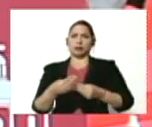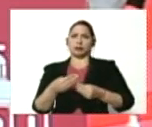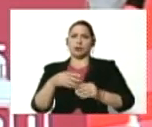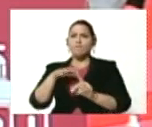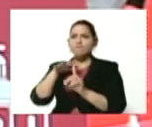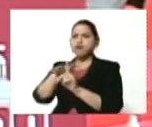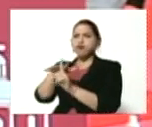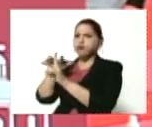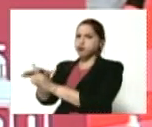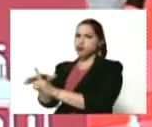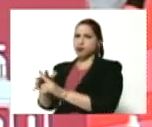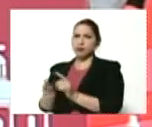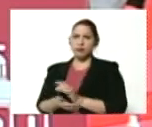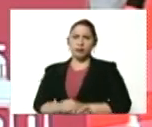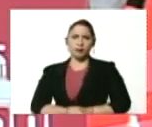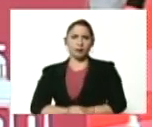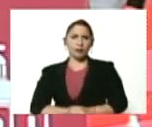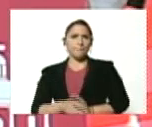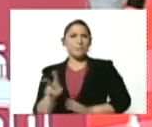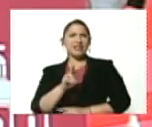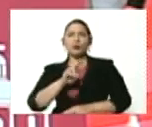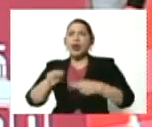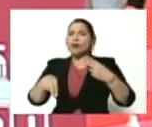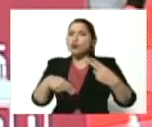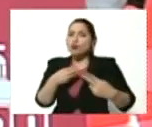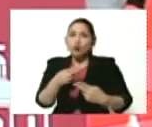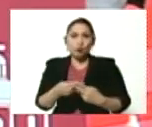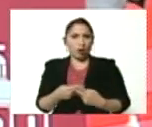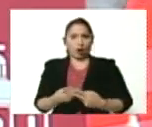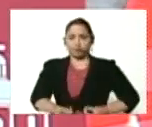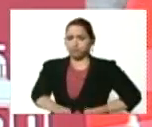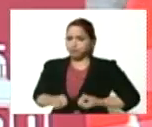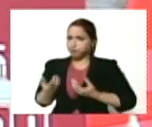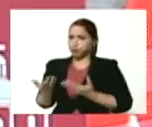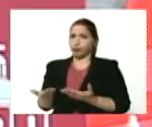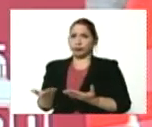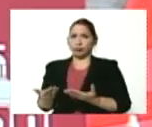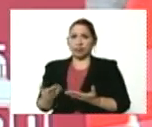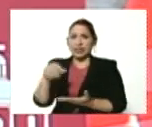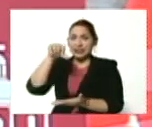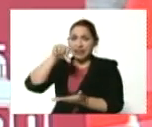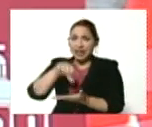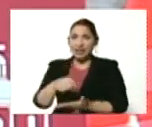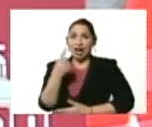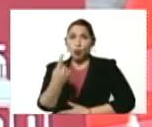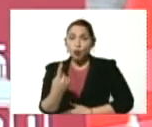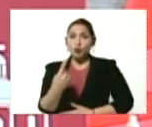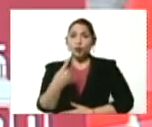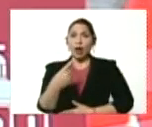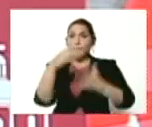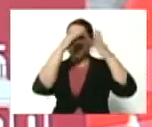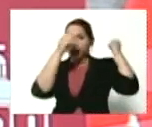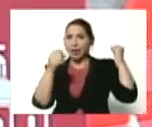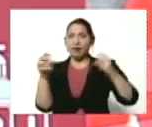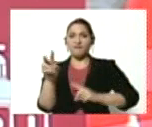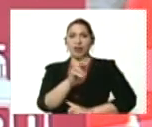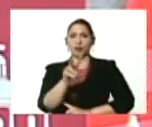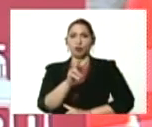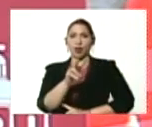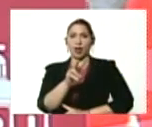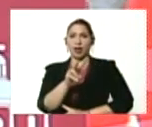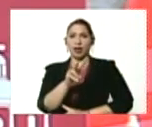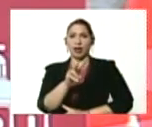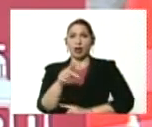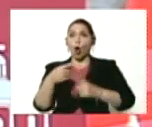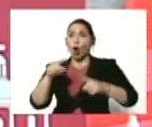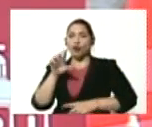tal naturaleza. Venezuela jamás proporcionaría la sede de una embajada de Venezuela para